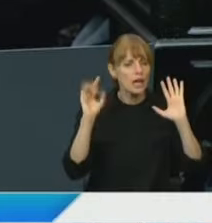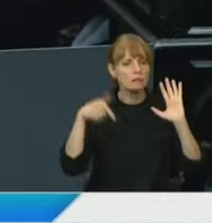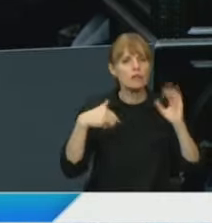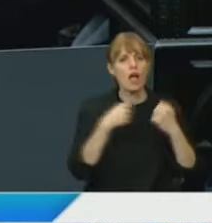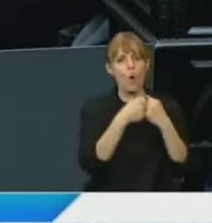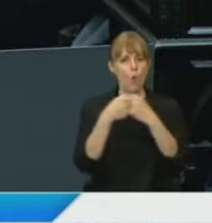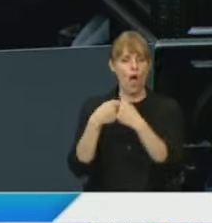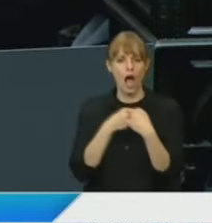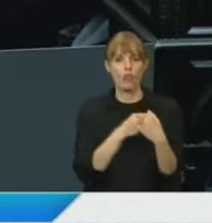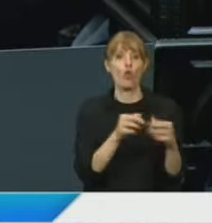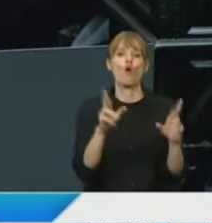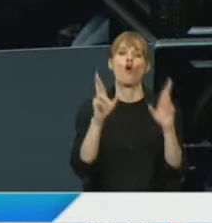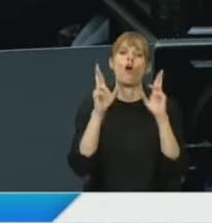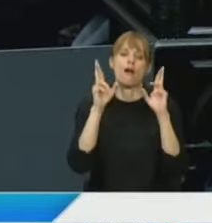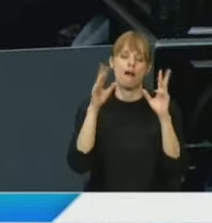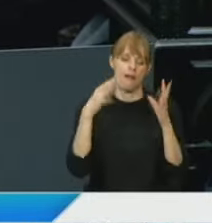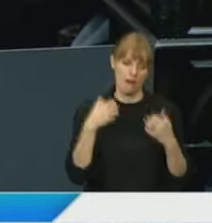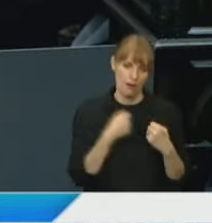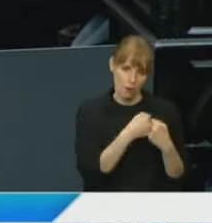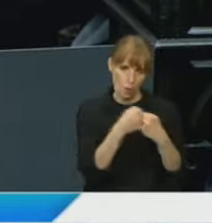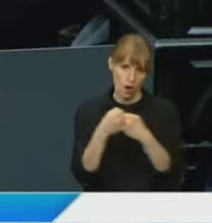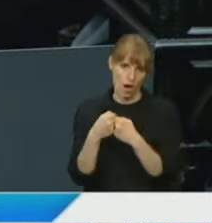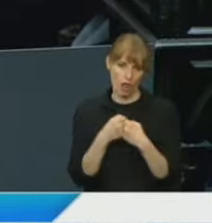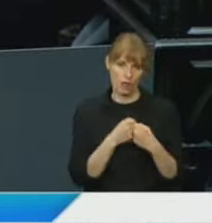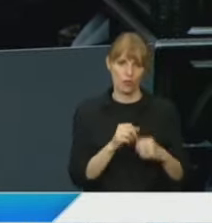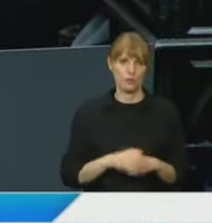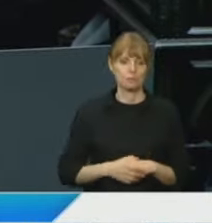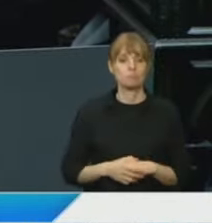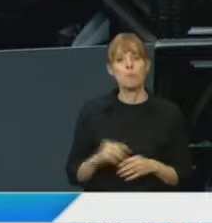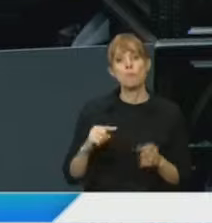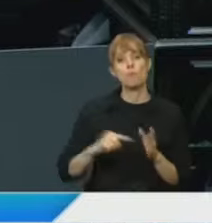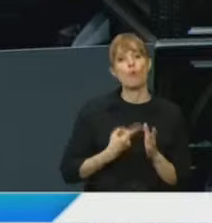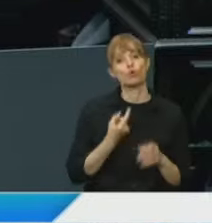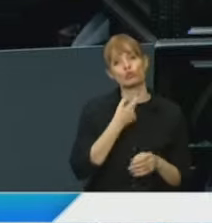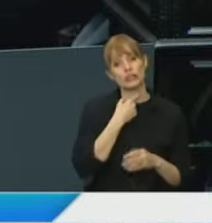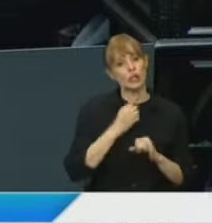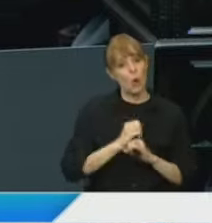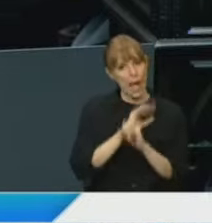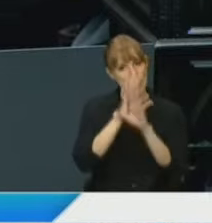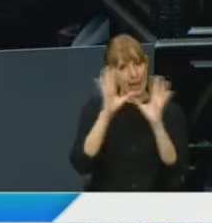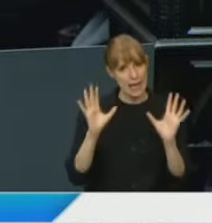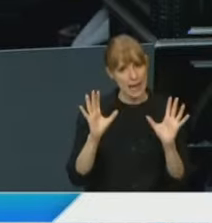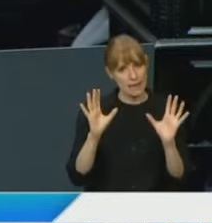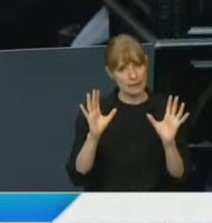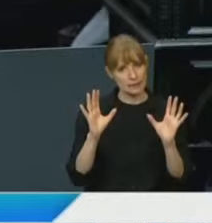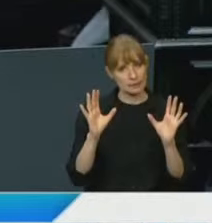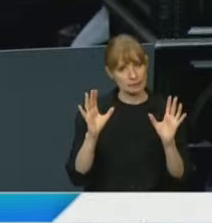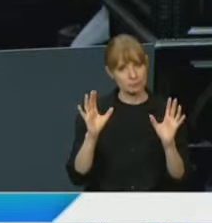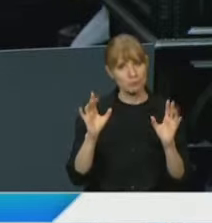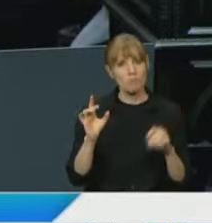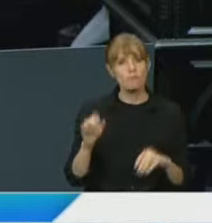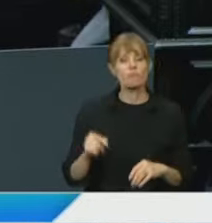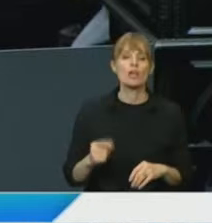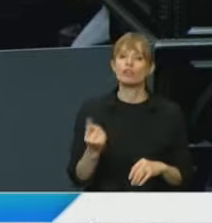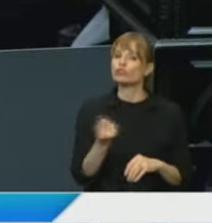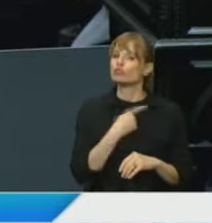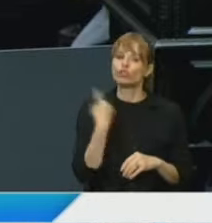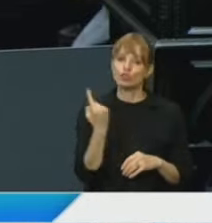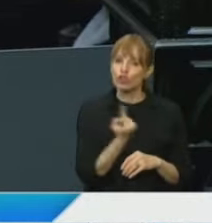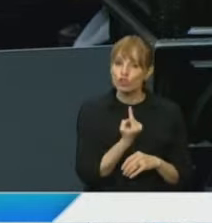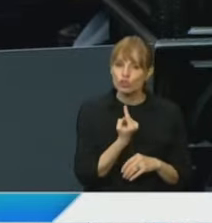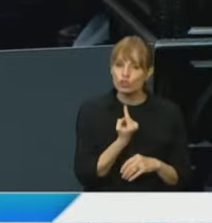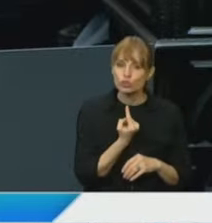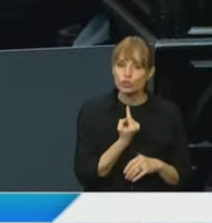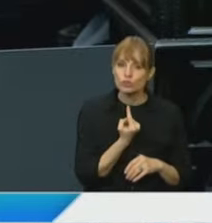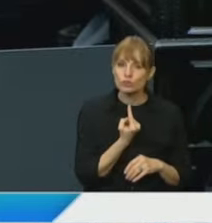Lo cambian para llegar a fin de mes. Es un modelo que te generó que los dos dólares que vos tenías abajo del colchón los tengas que liquidar